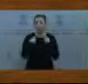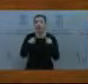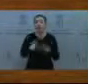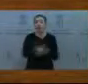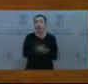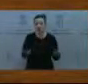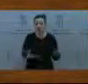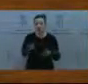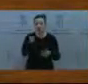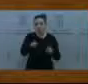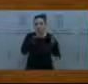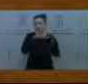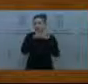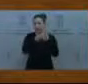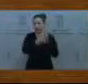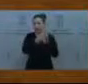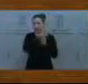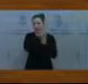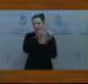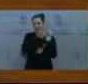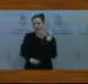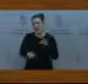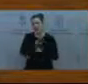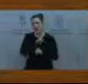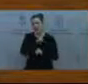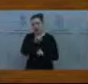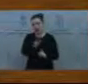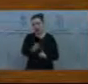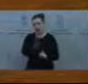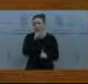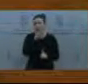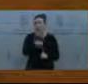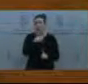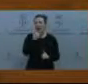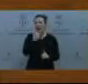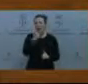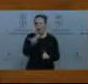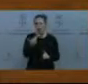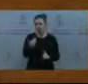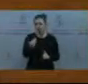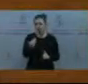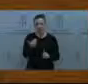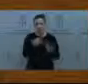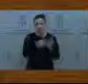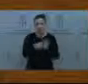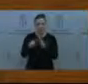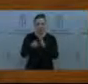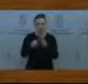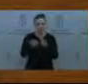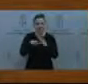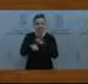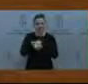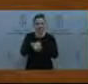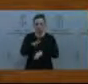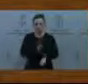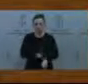lista de espera, porque eso es algo consustancial a los sistemas de gestión de la izquierda. Donde la izquierda